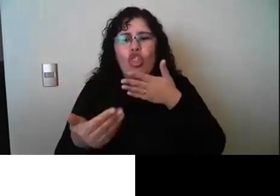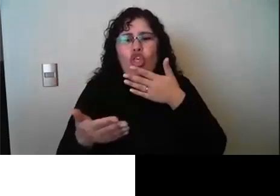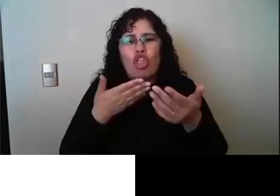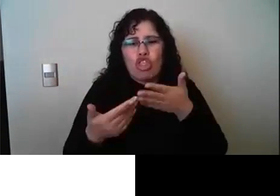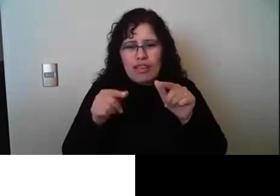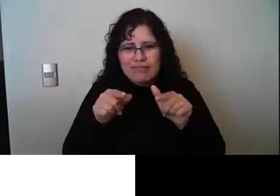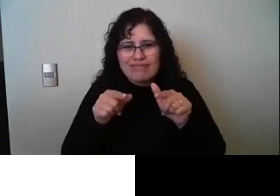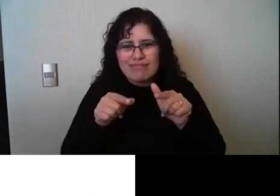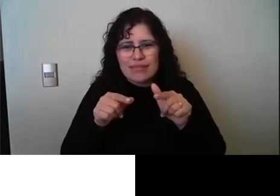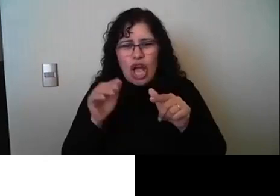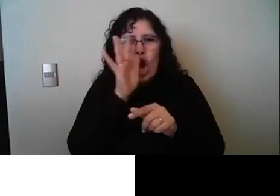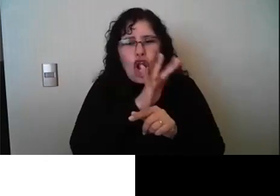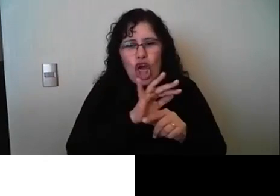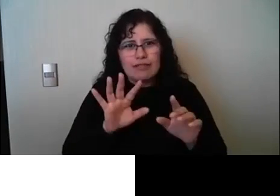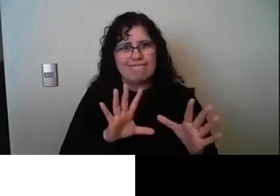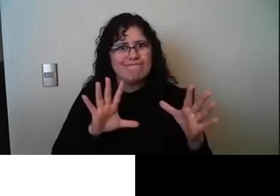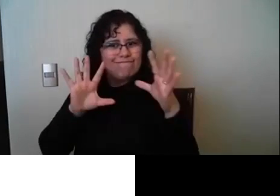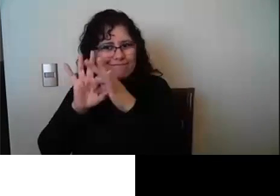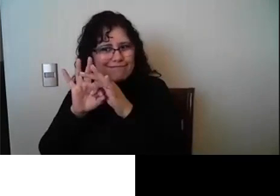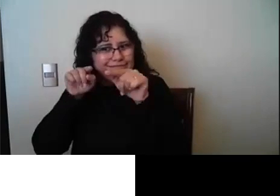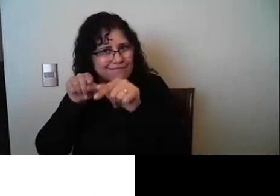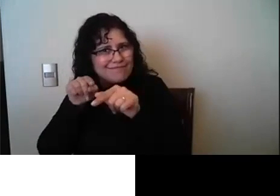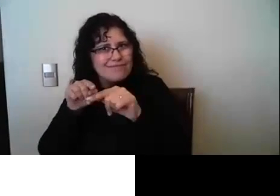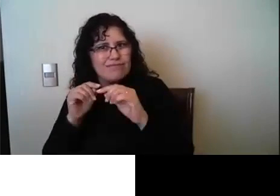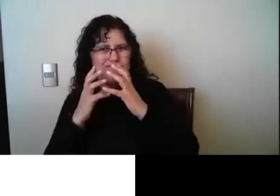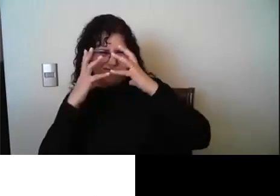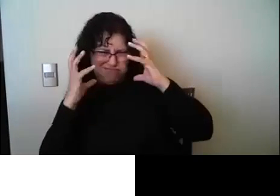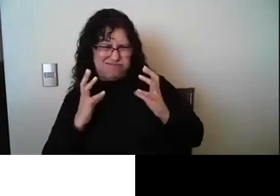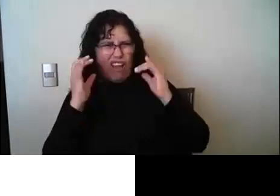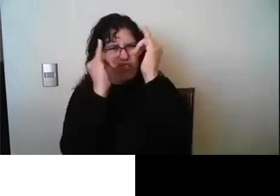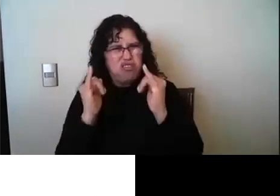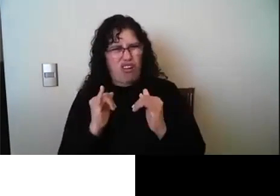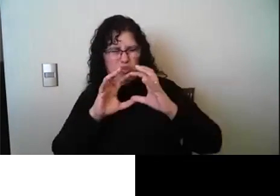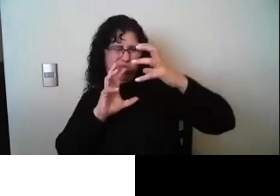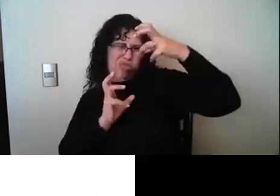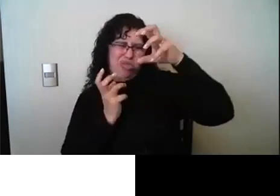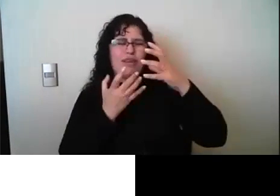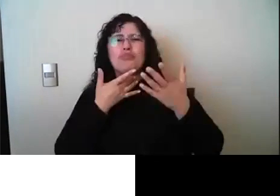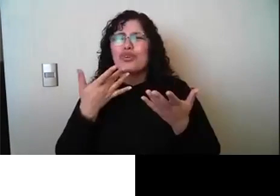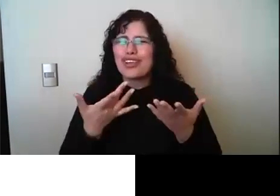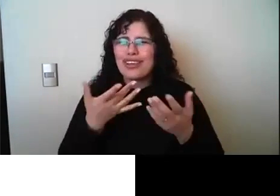con las neuronas están asociadas. ¿Por qué es amorfo? Porque hay más neuronas